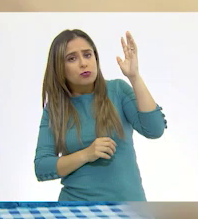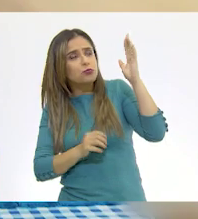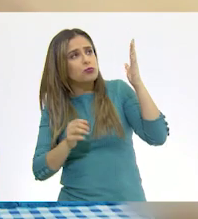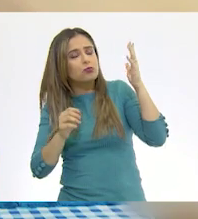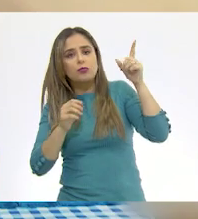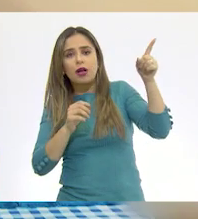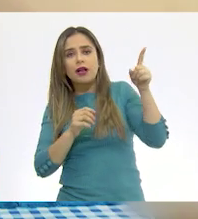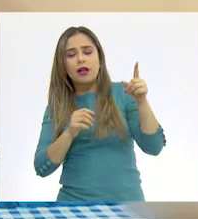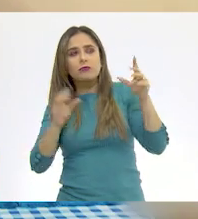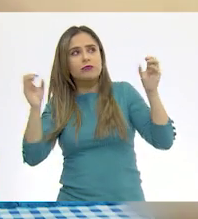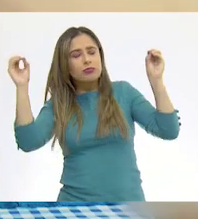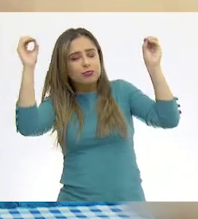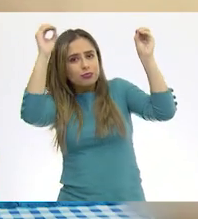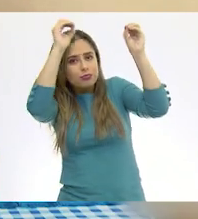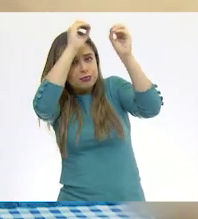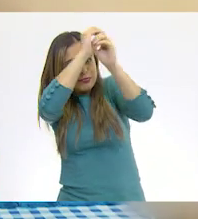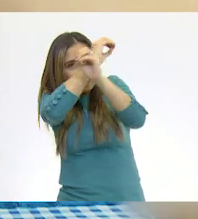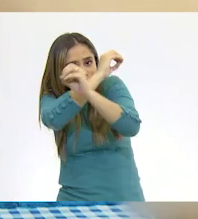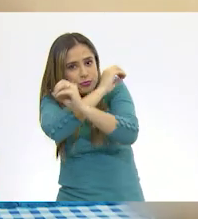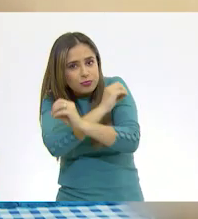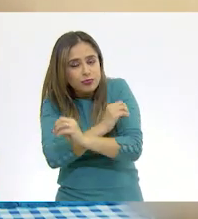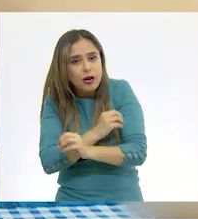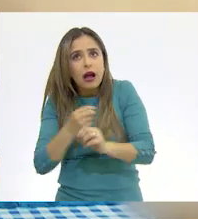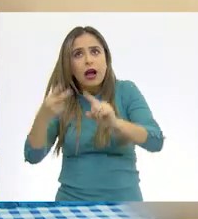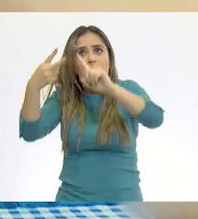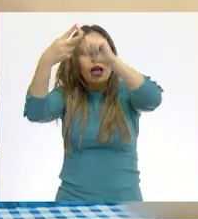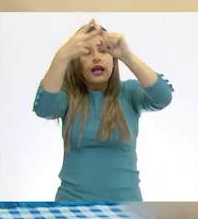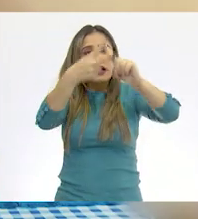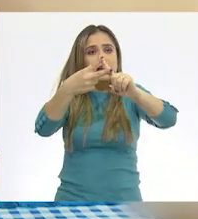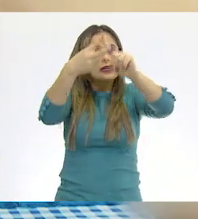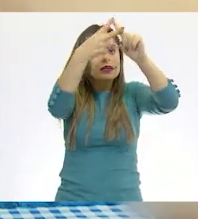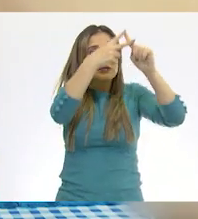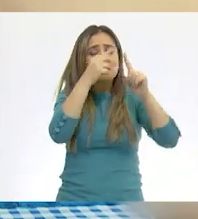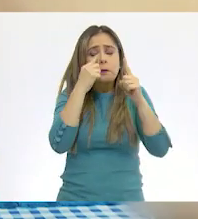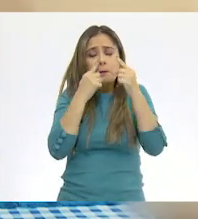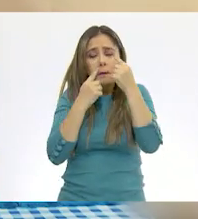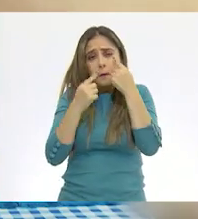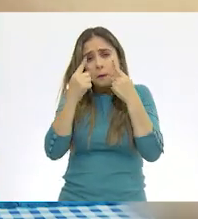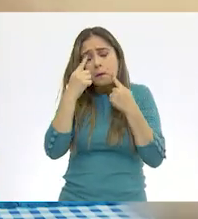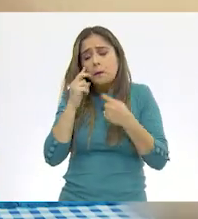estrellitas lloraban, lágrimas de compasión.